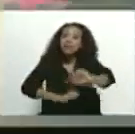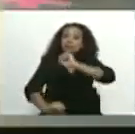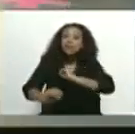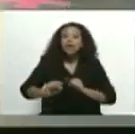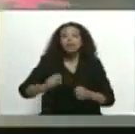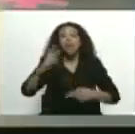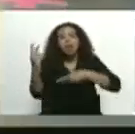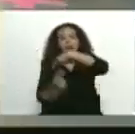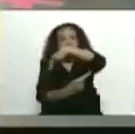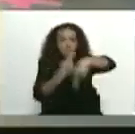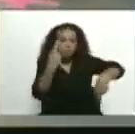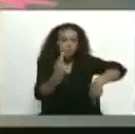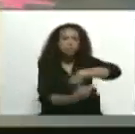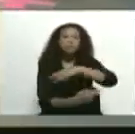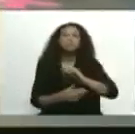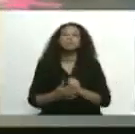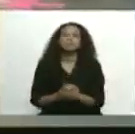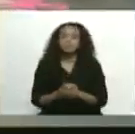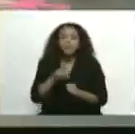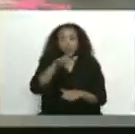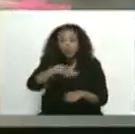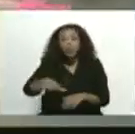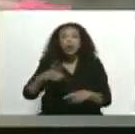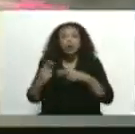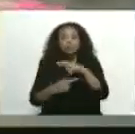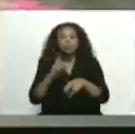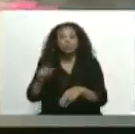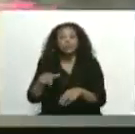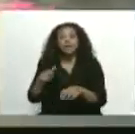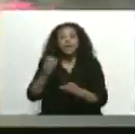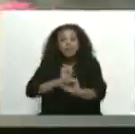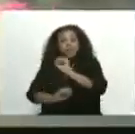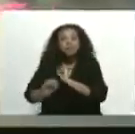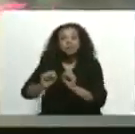dignidad del pueblo de Venezuela, usted, de la revolución